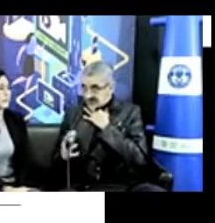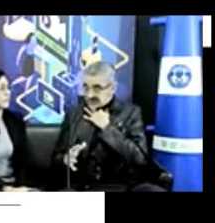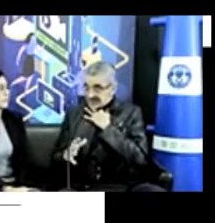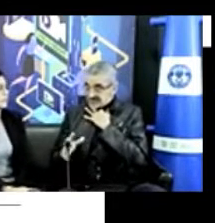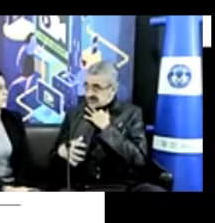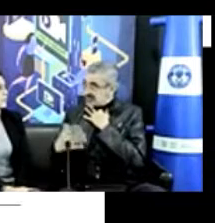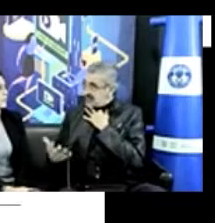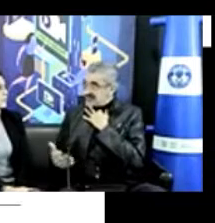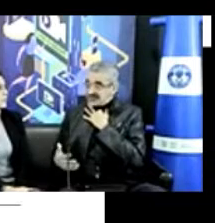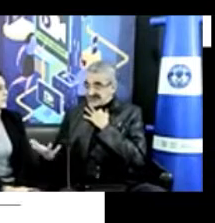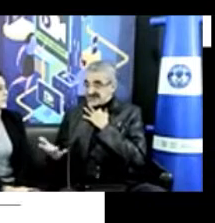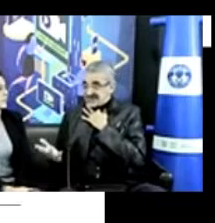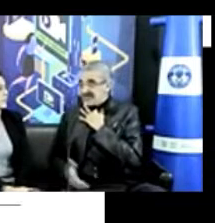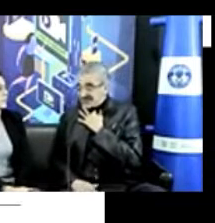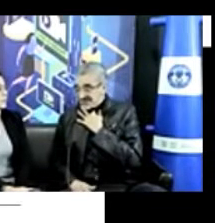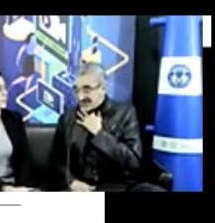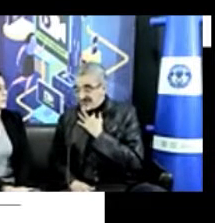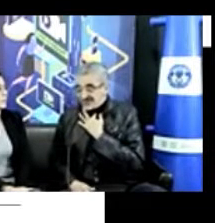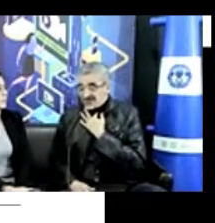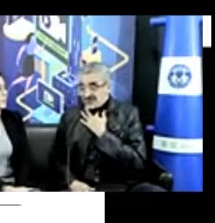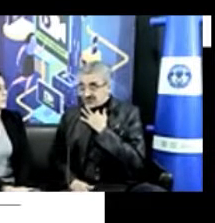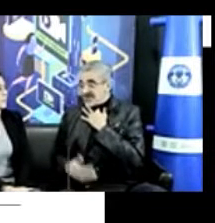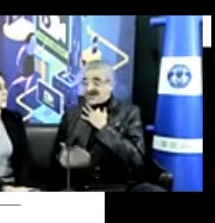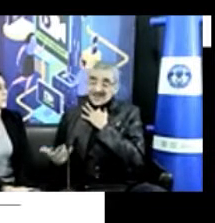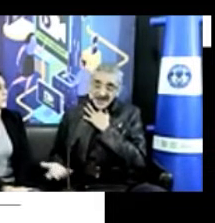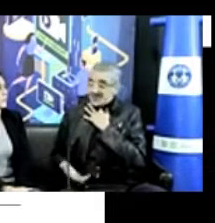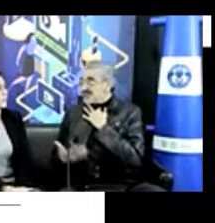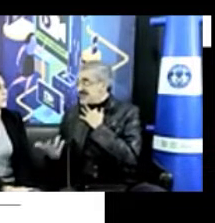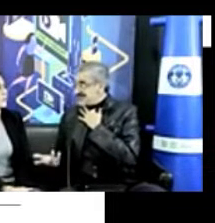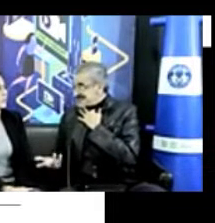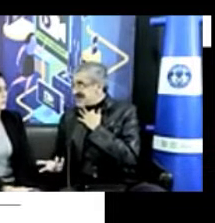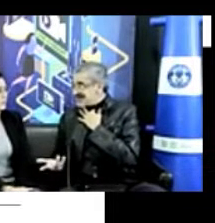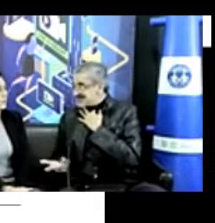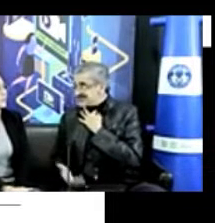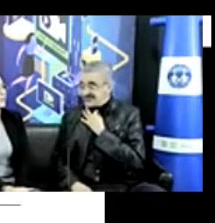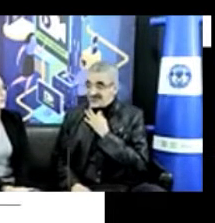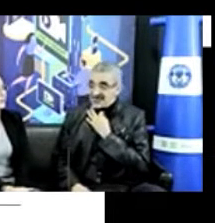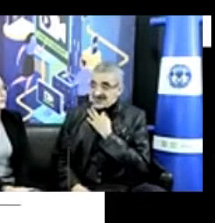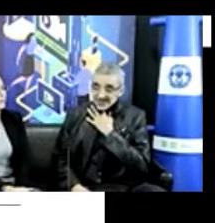ayudarte a transitar en tu estadía. Decías que la mayoría pues, lo va a negar, lo va a minimizar.